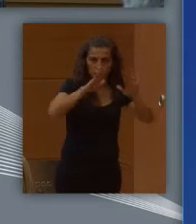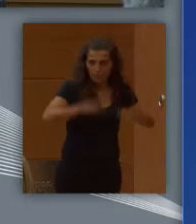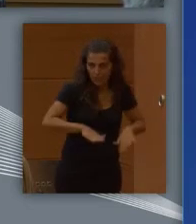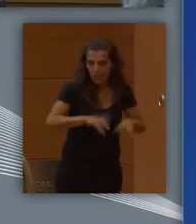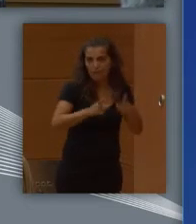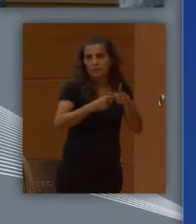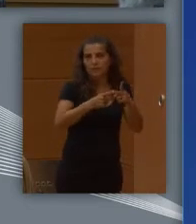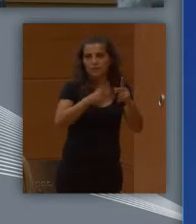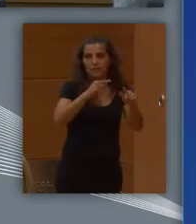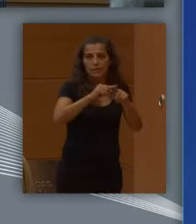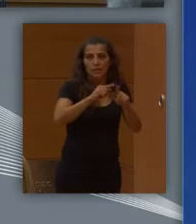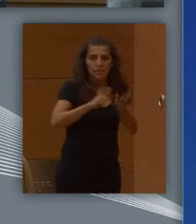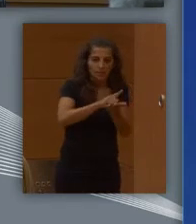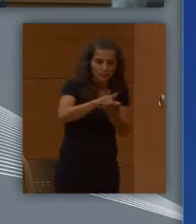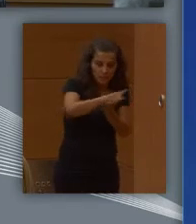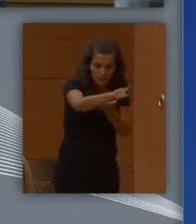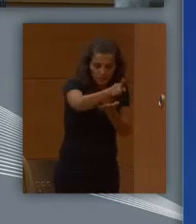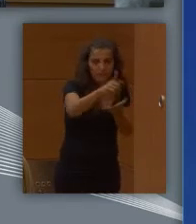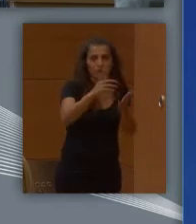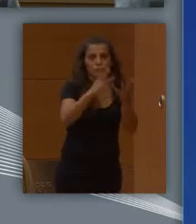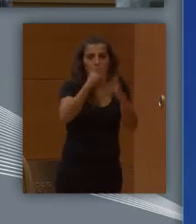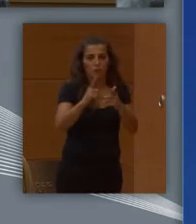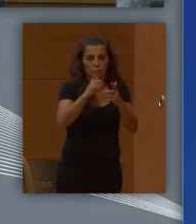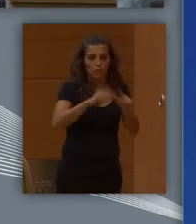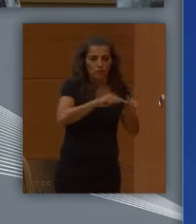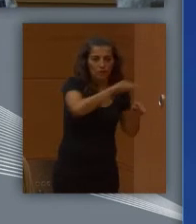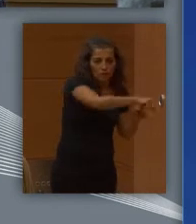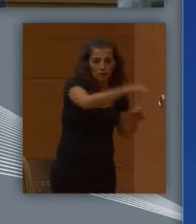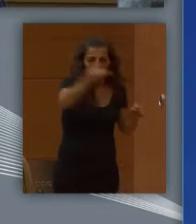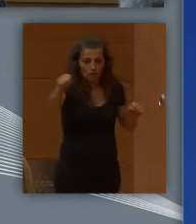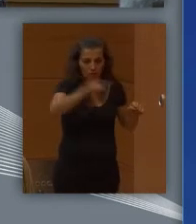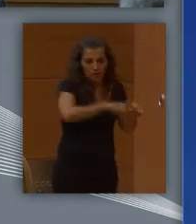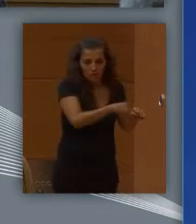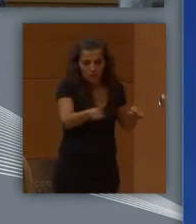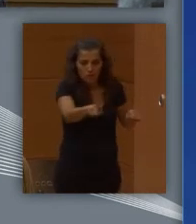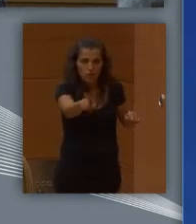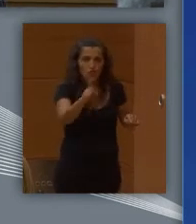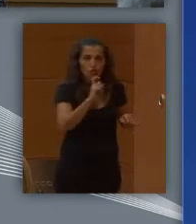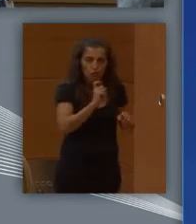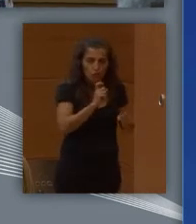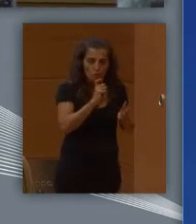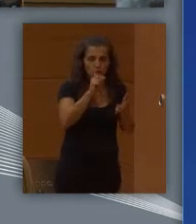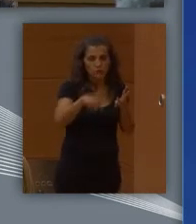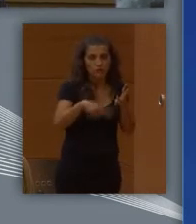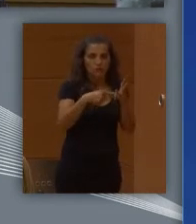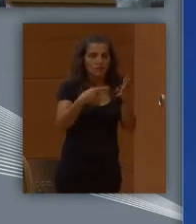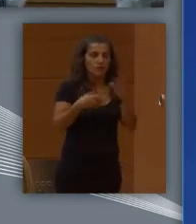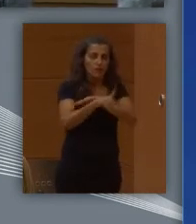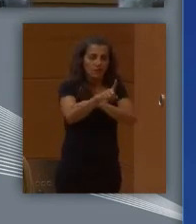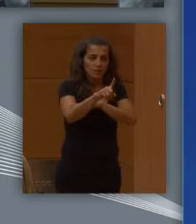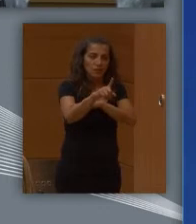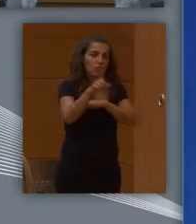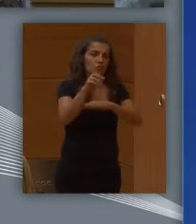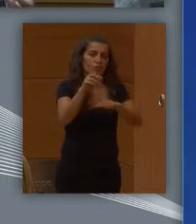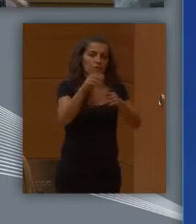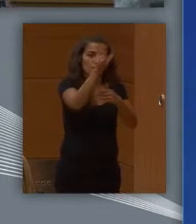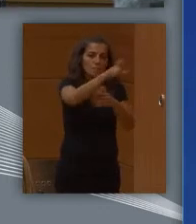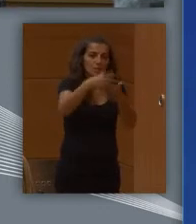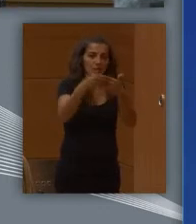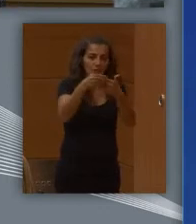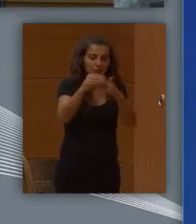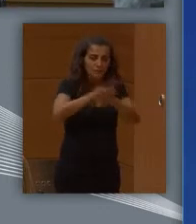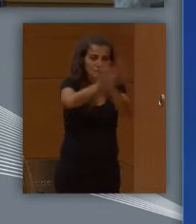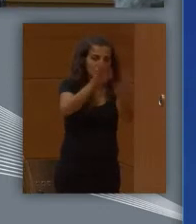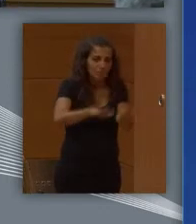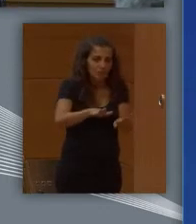posición de las paradas, itinerarios, cálculo de rutas, de manera que desarrolladores, clientes finales puedan generar aún más